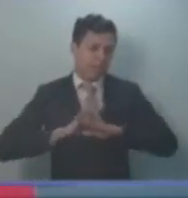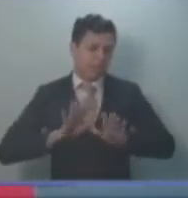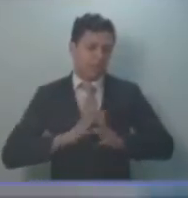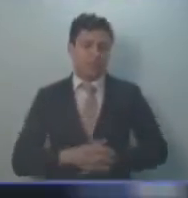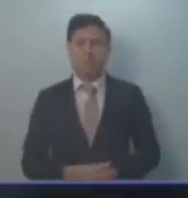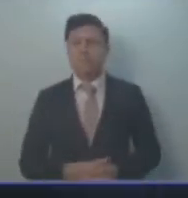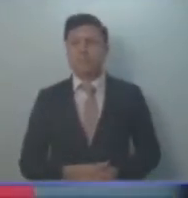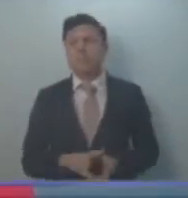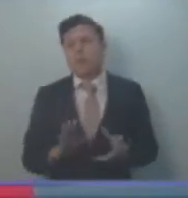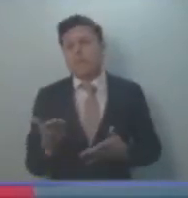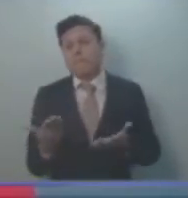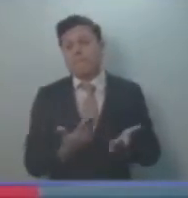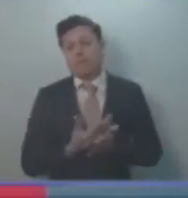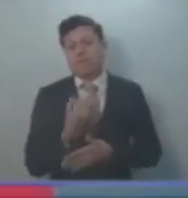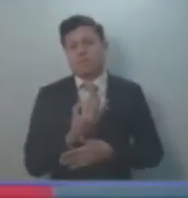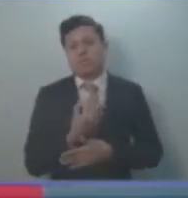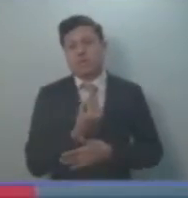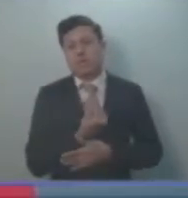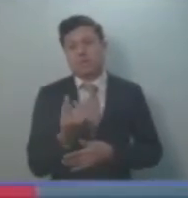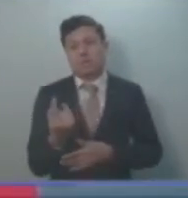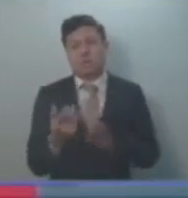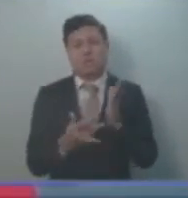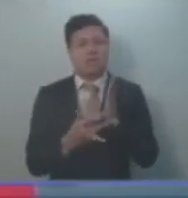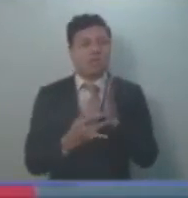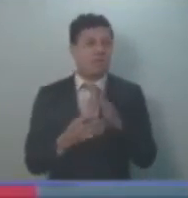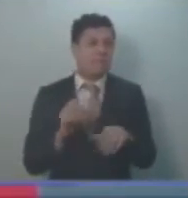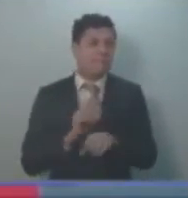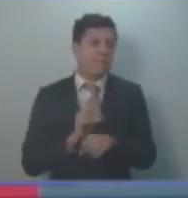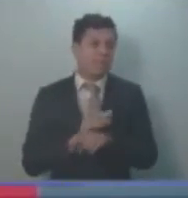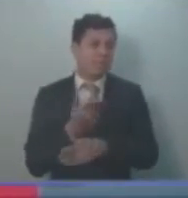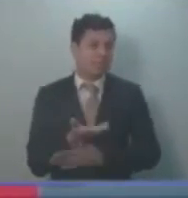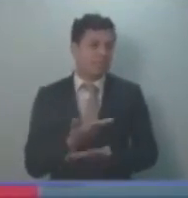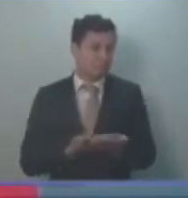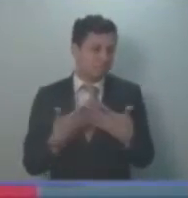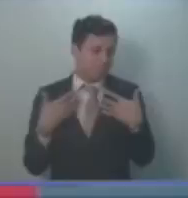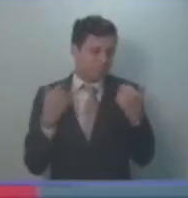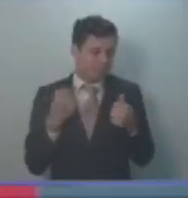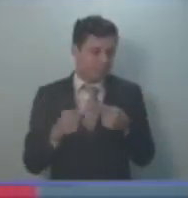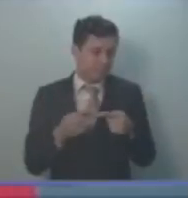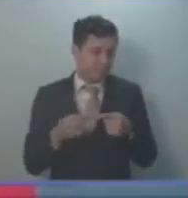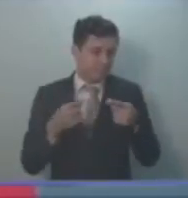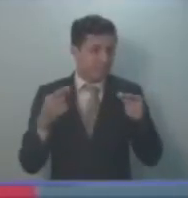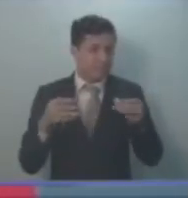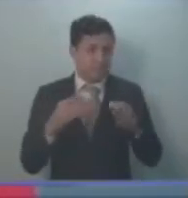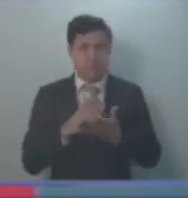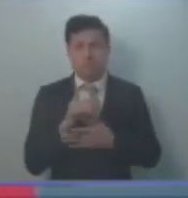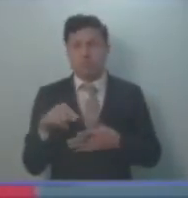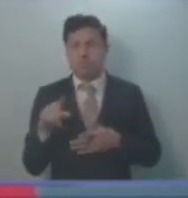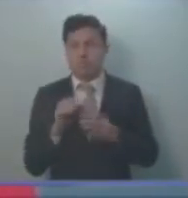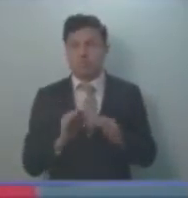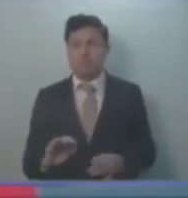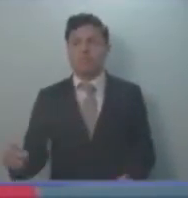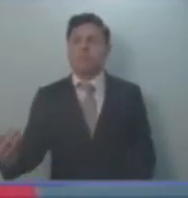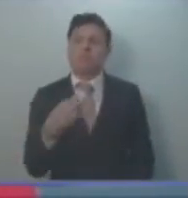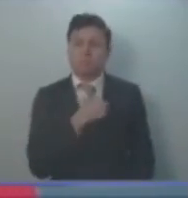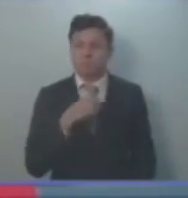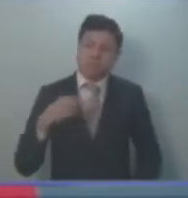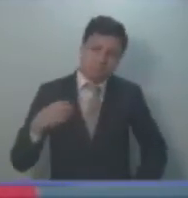rehabilitación o que necesiten una atención técnica y médica especializada previa validación de su médico